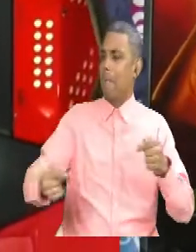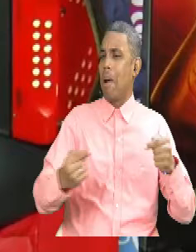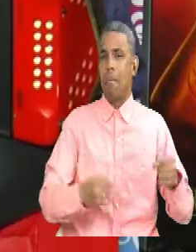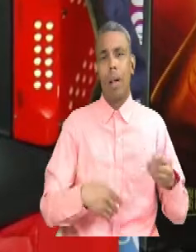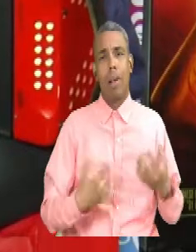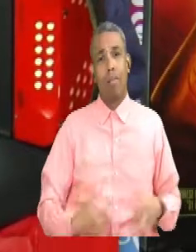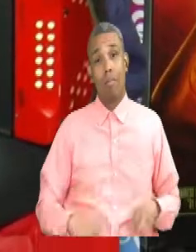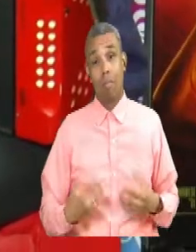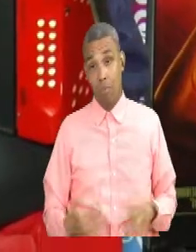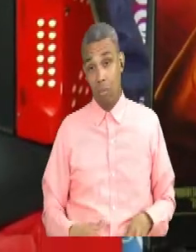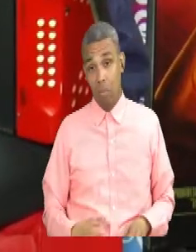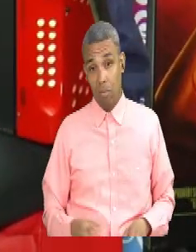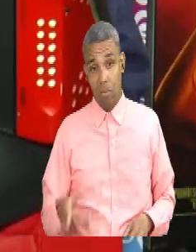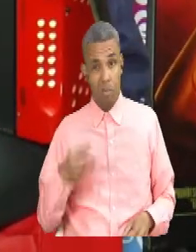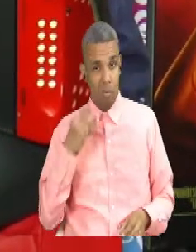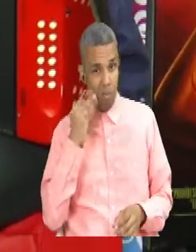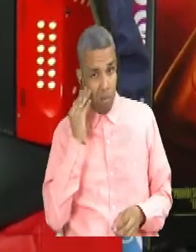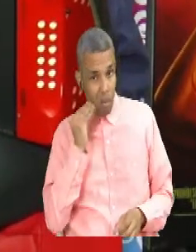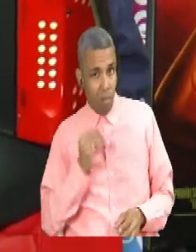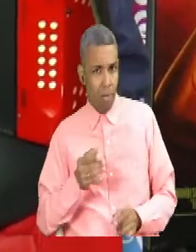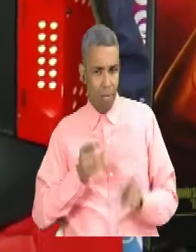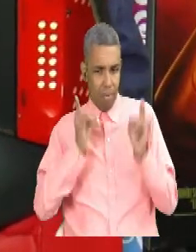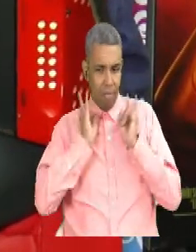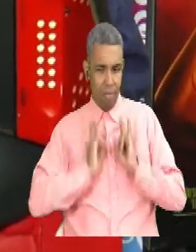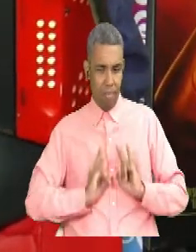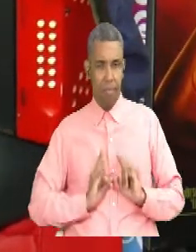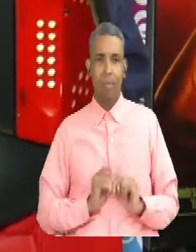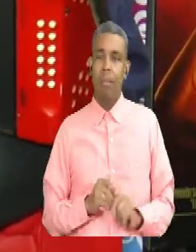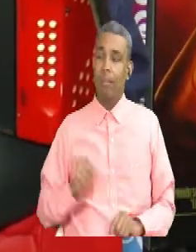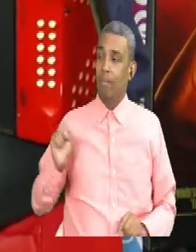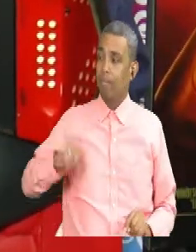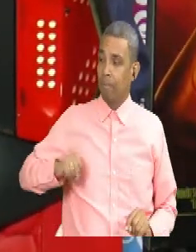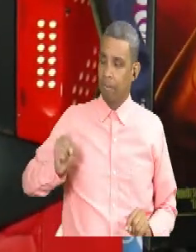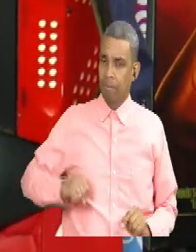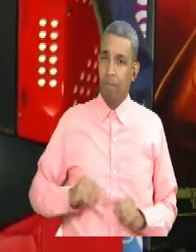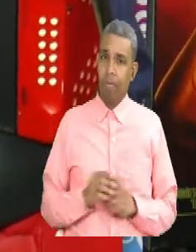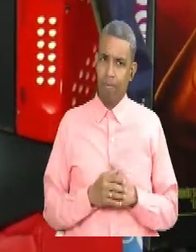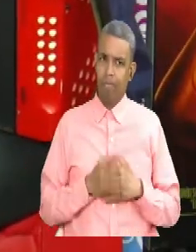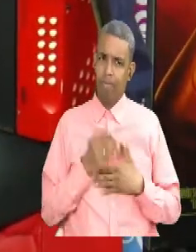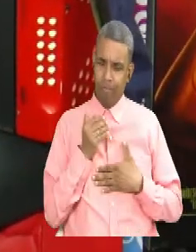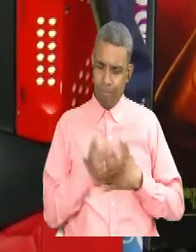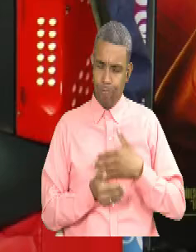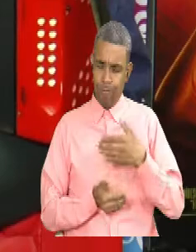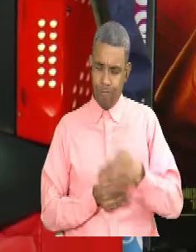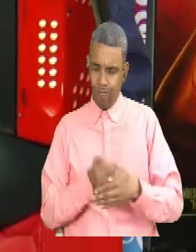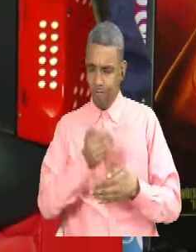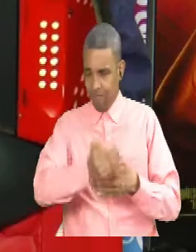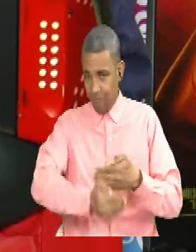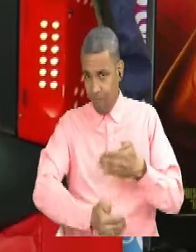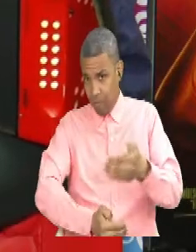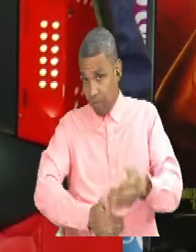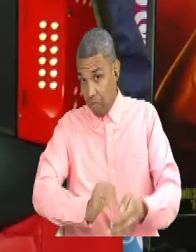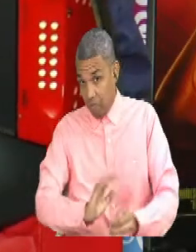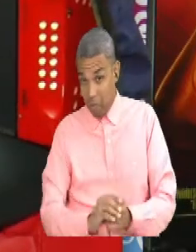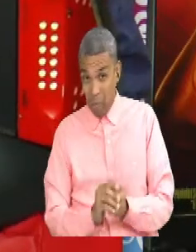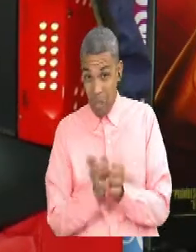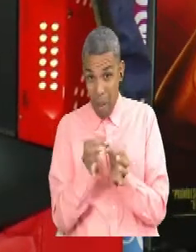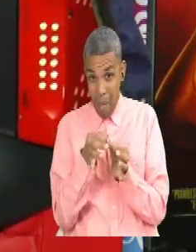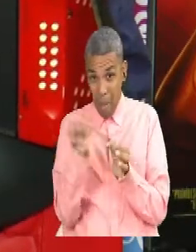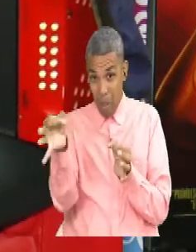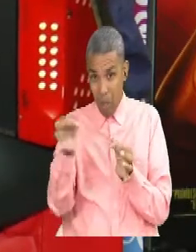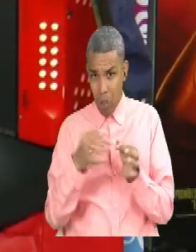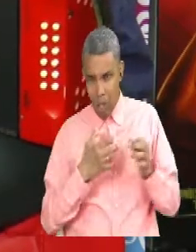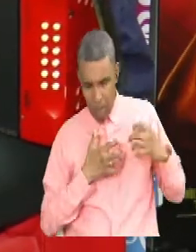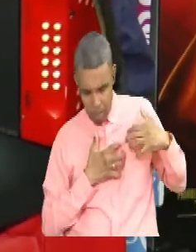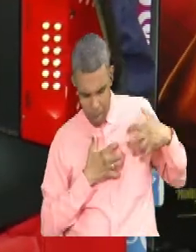felicitaciones. Es un proceso bastante extenso y van acordeoneros súper buenos. Claro que sí, ¿no? En la música uno